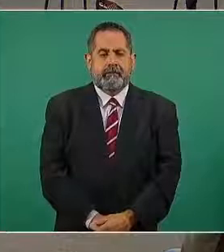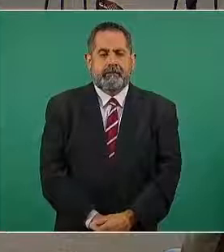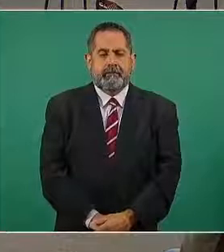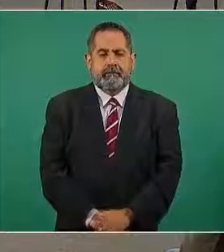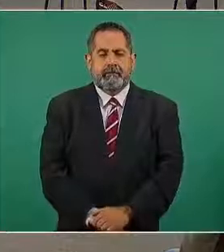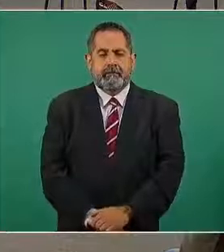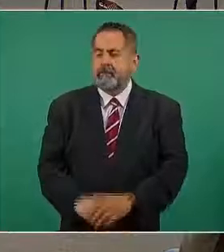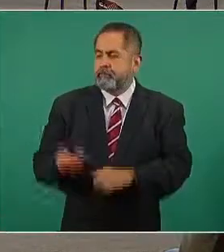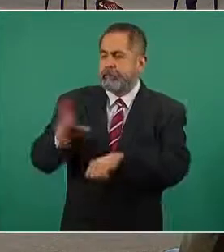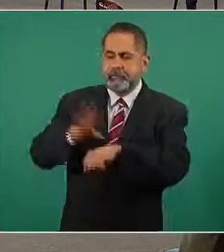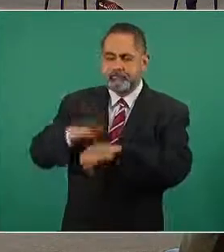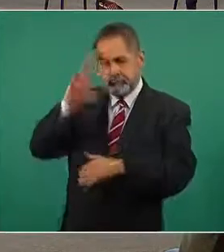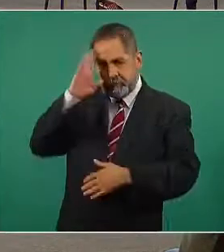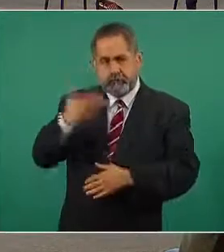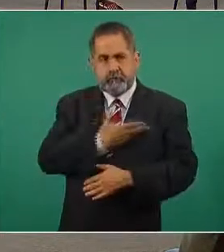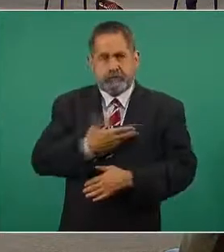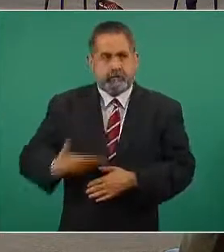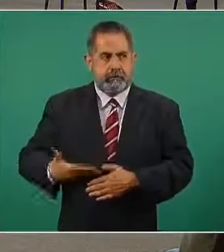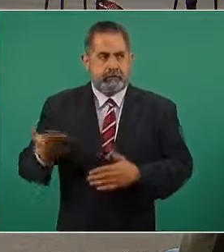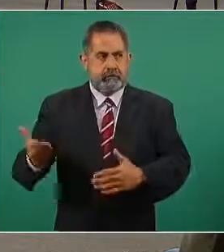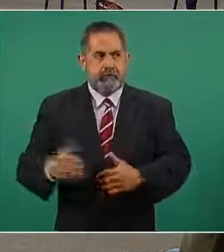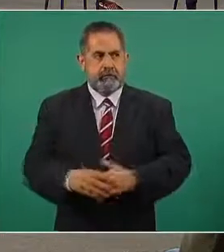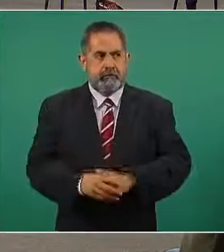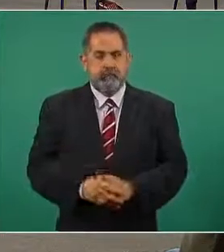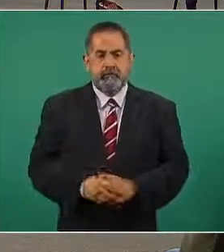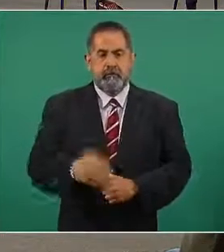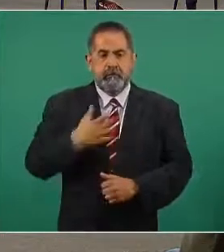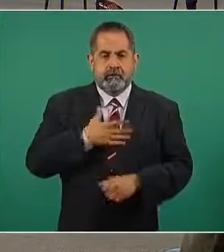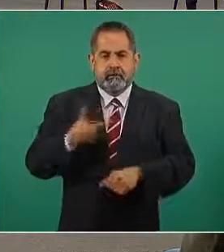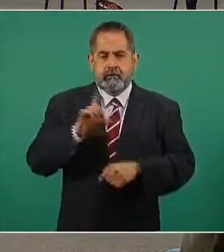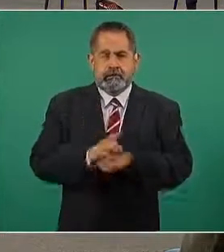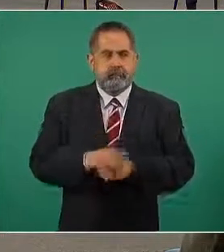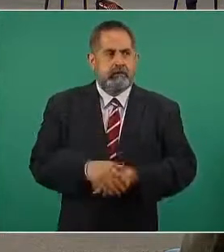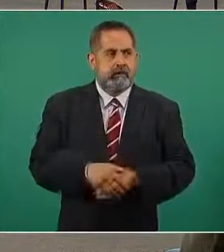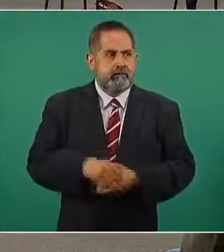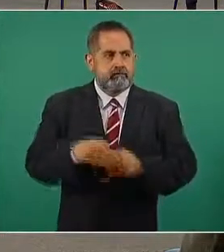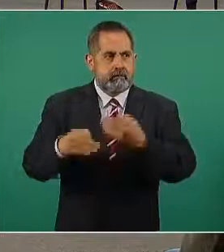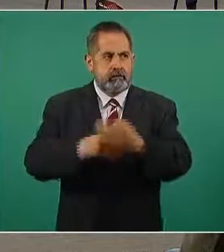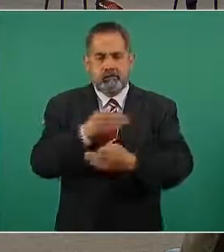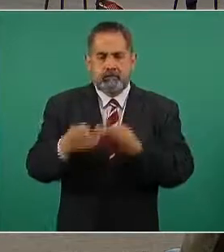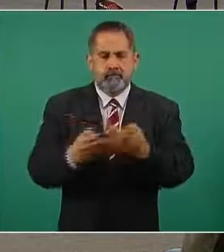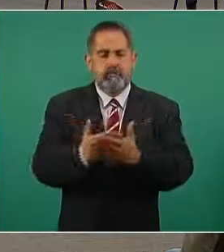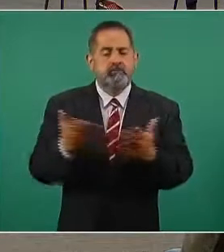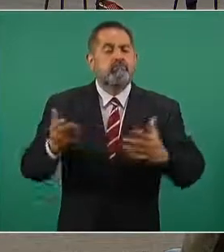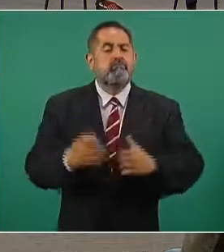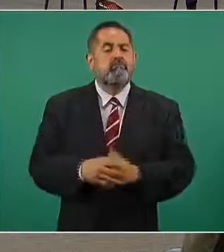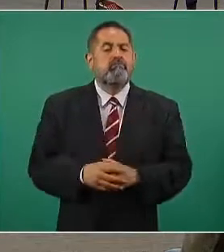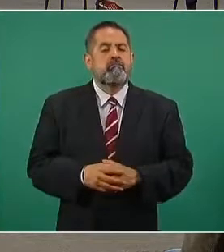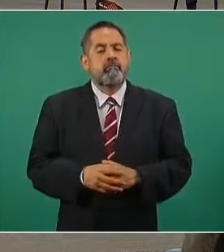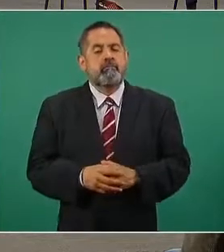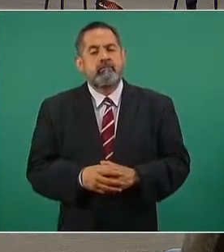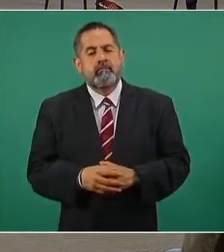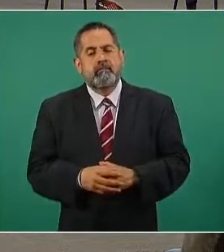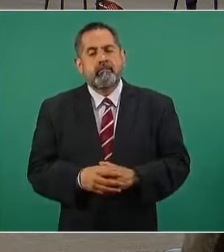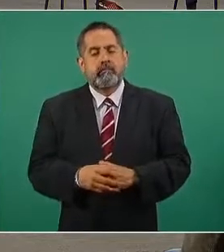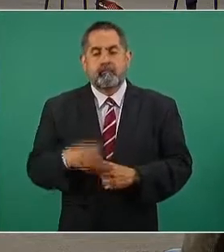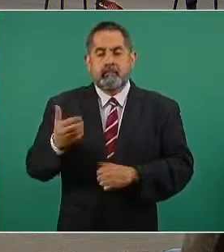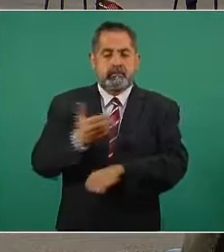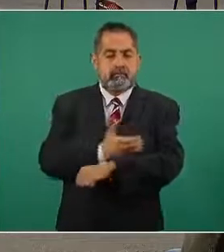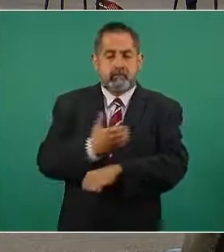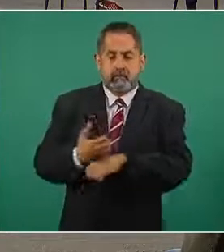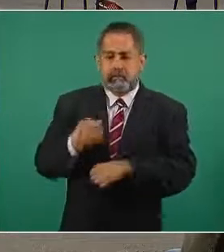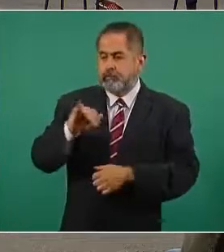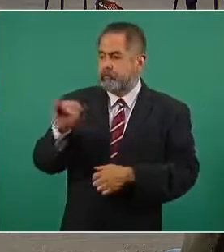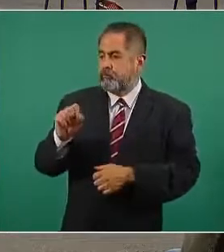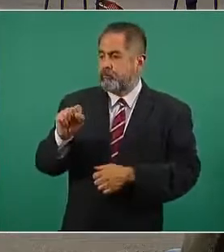Con su permiso, señor presidente, muy buenos días a todas y todos, al compañero José